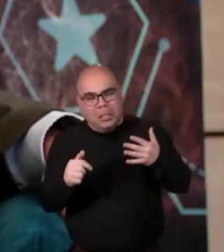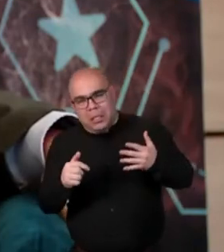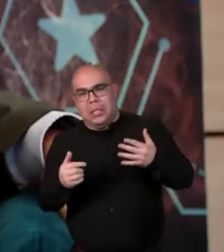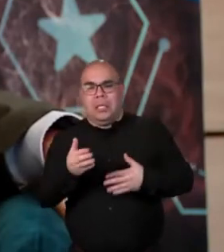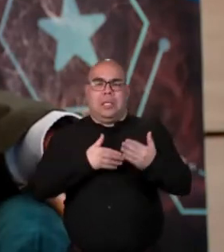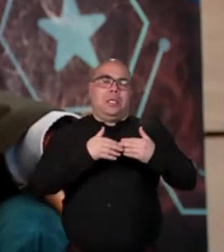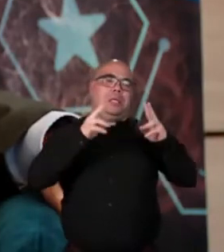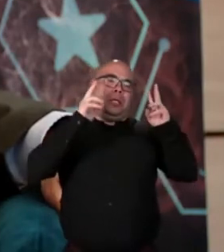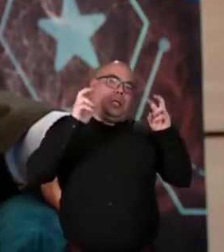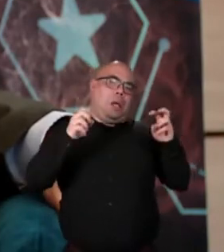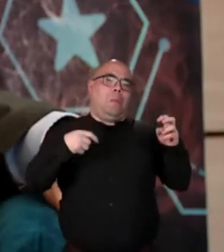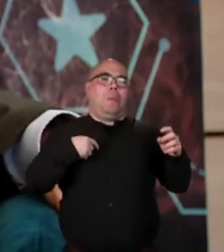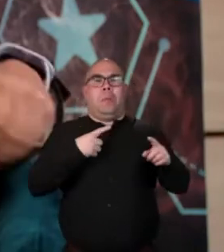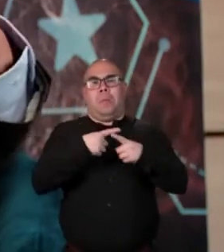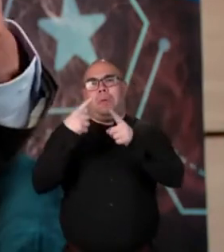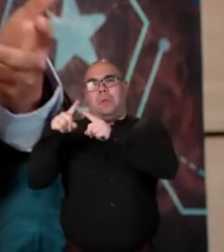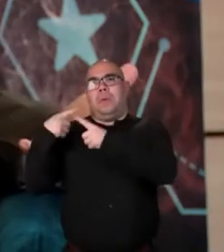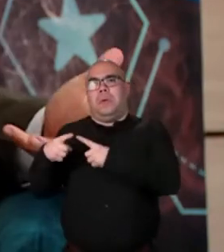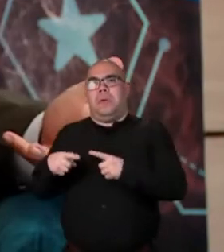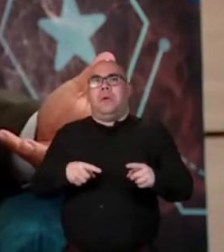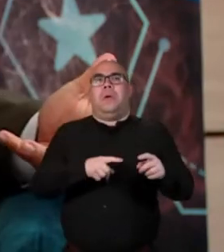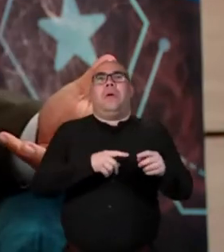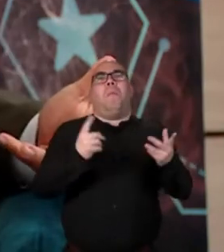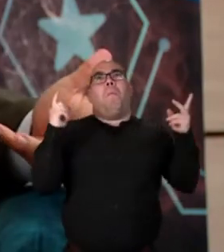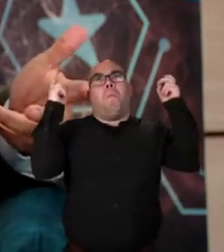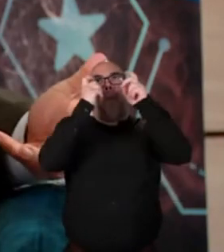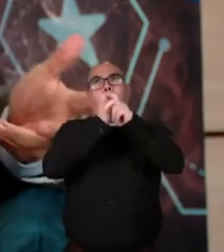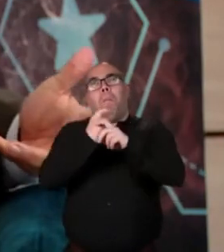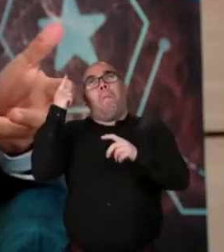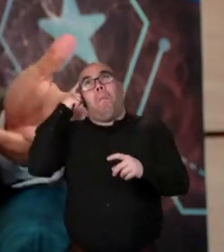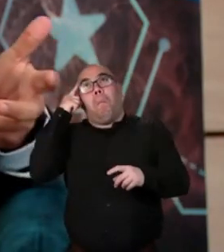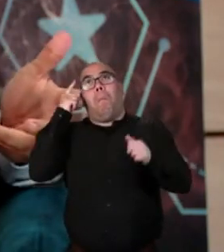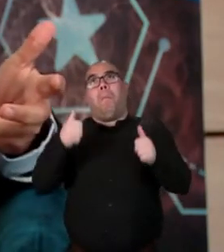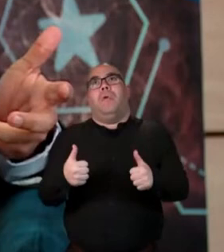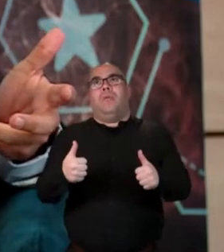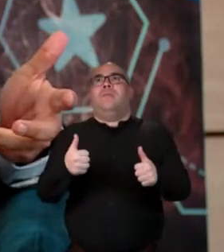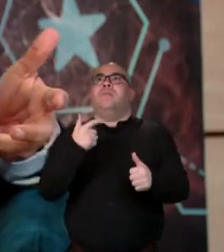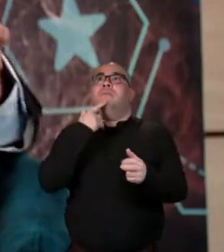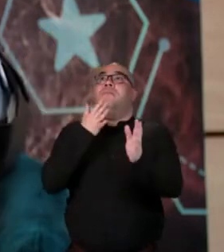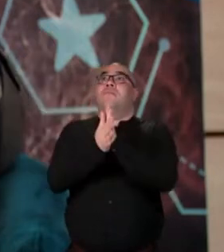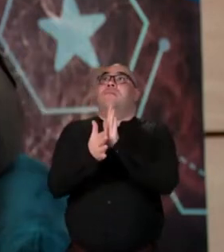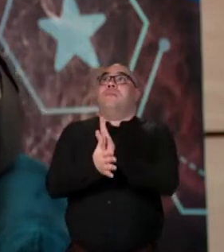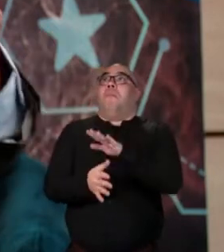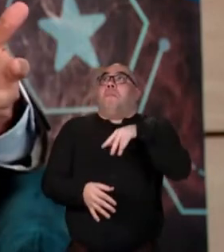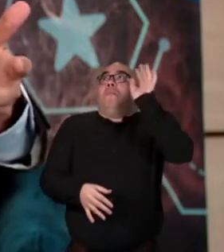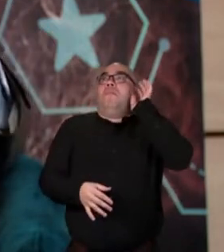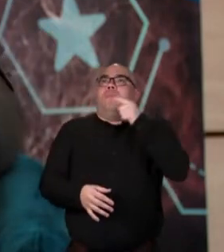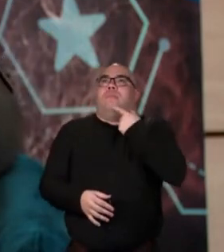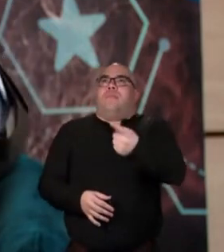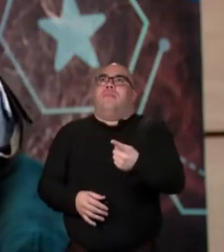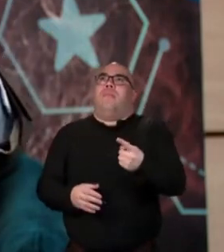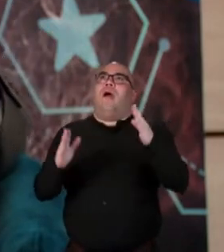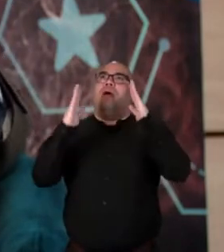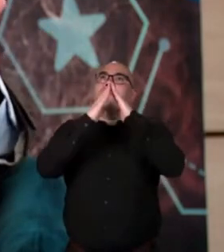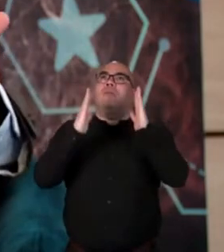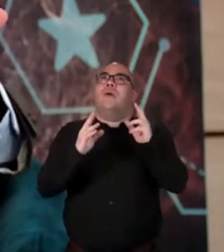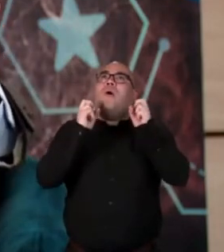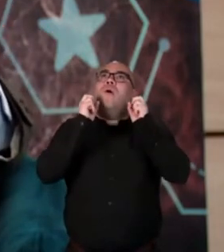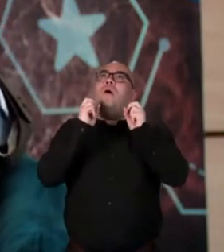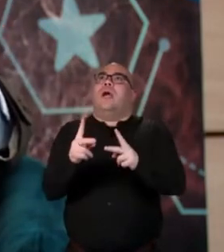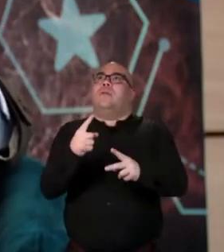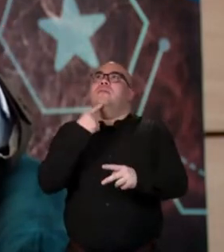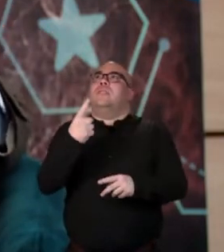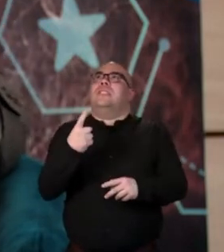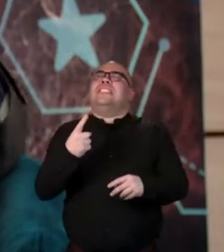diferentes lugares y pensar en bueno estos chicos van a sus casas y van a sus casas donde hay muchas